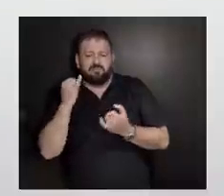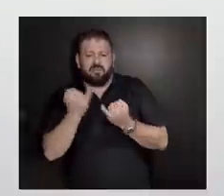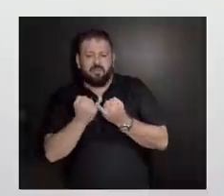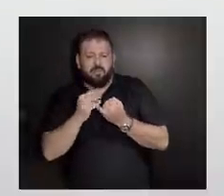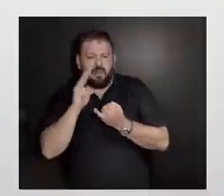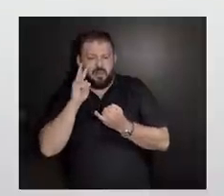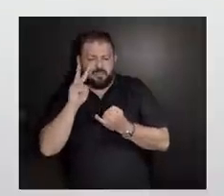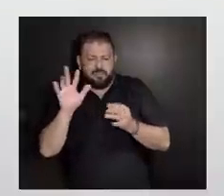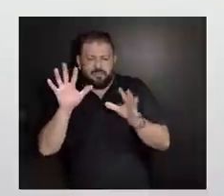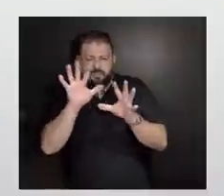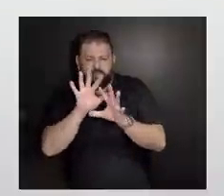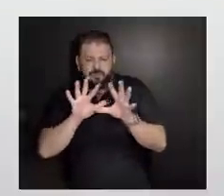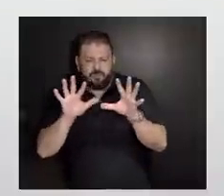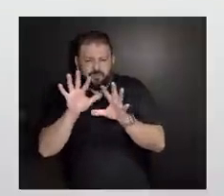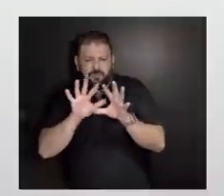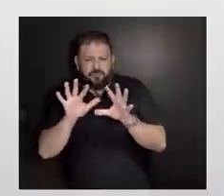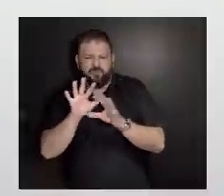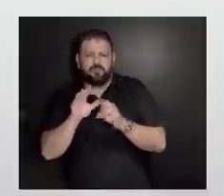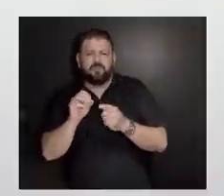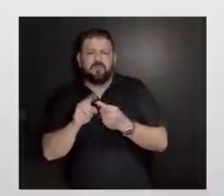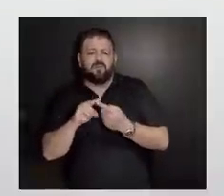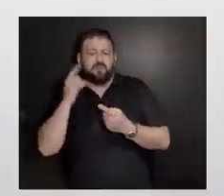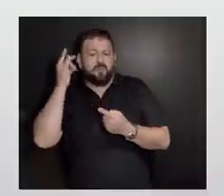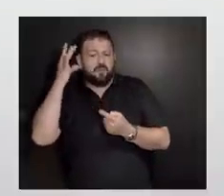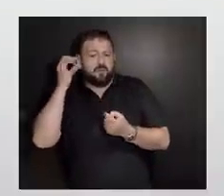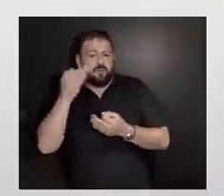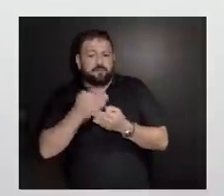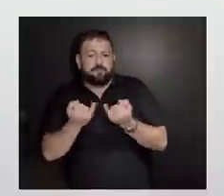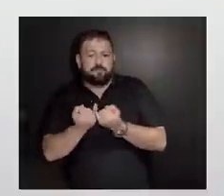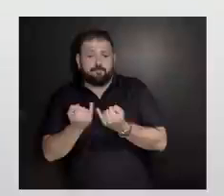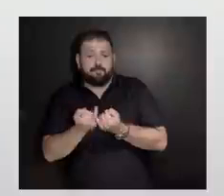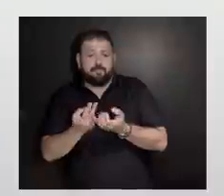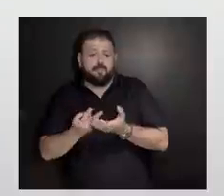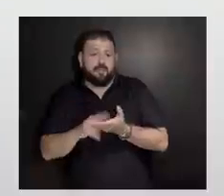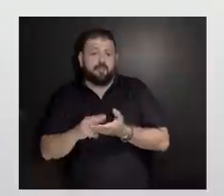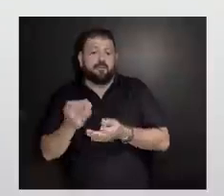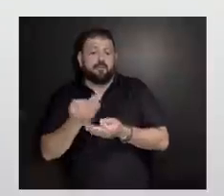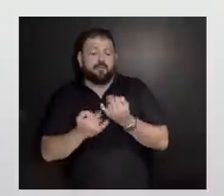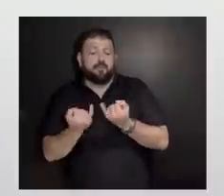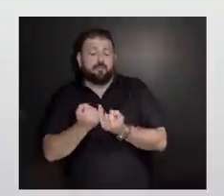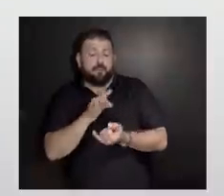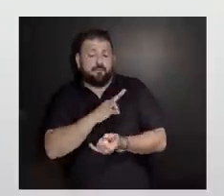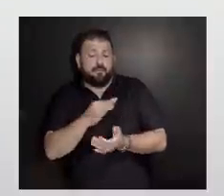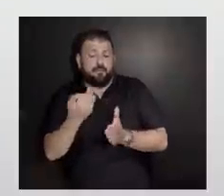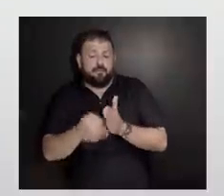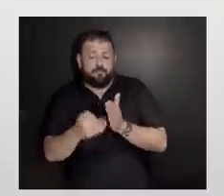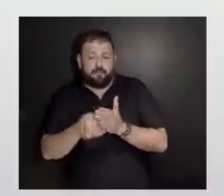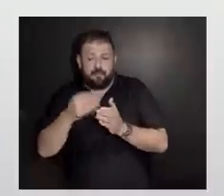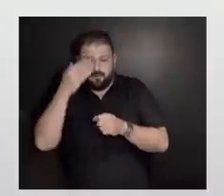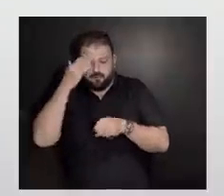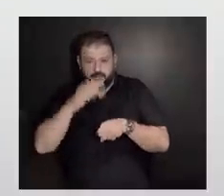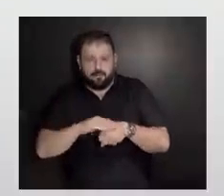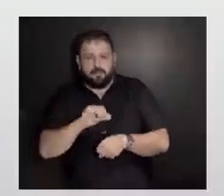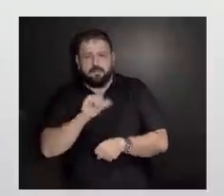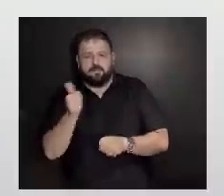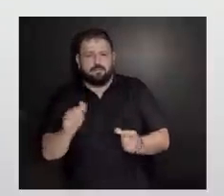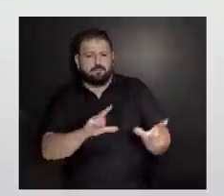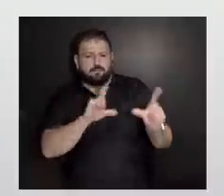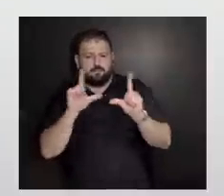haber confusión, puede haber irritabilidad o alteración en la conducta y en la memoria. No sé si podamos ver la